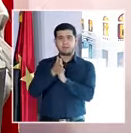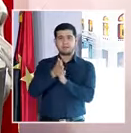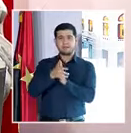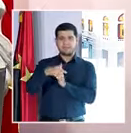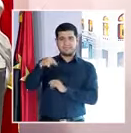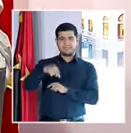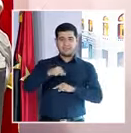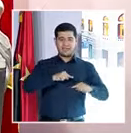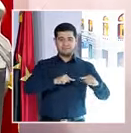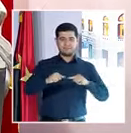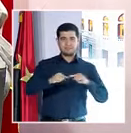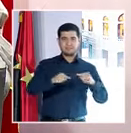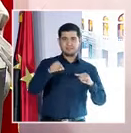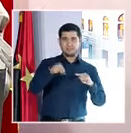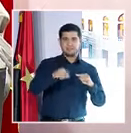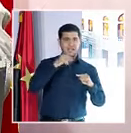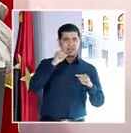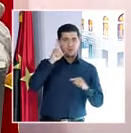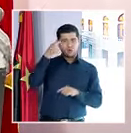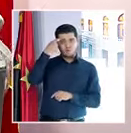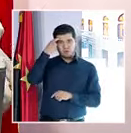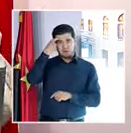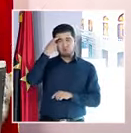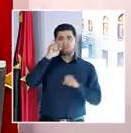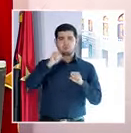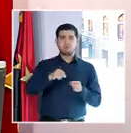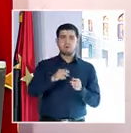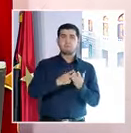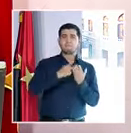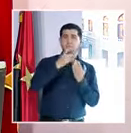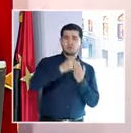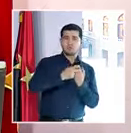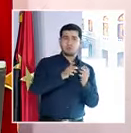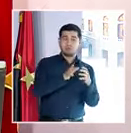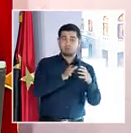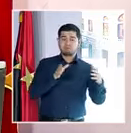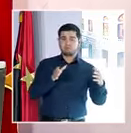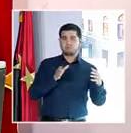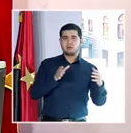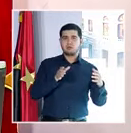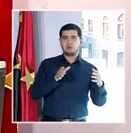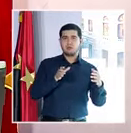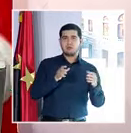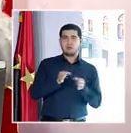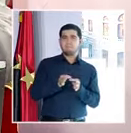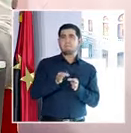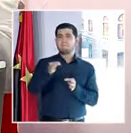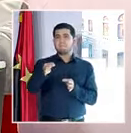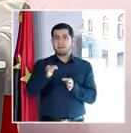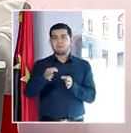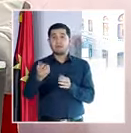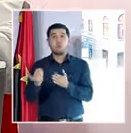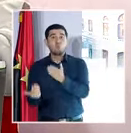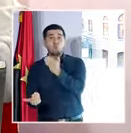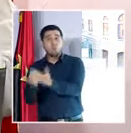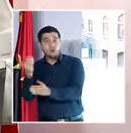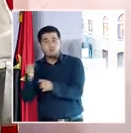administración se ha logrado llevar el proyecto a los municipios de Villacaro, en el corregimiento de Guamalito y San